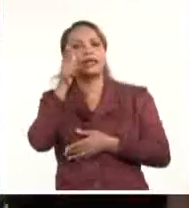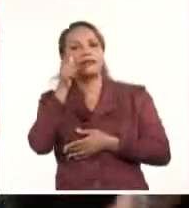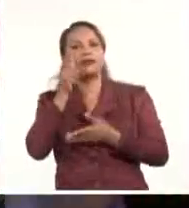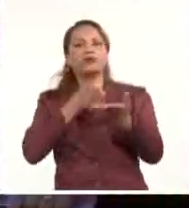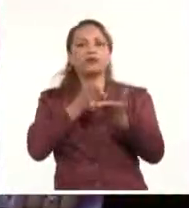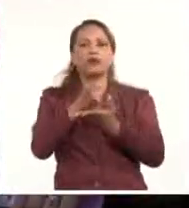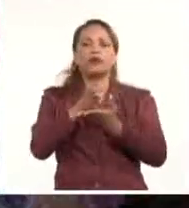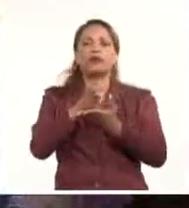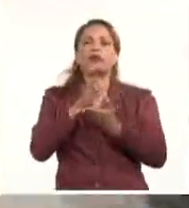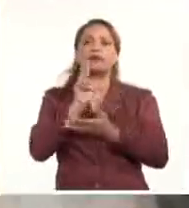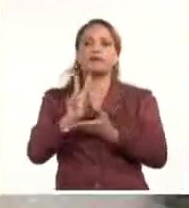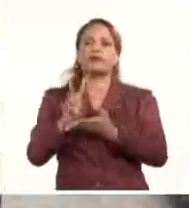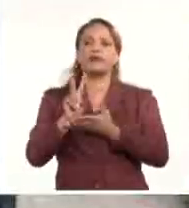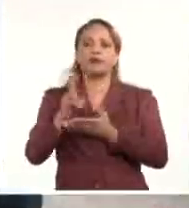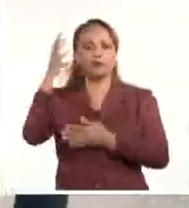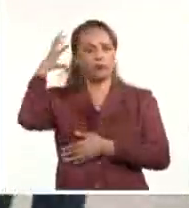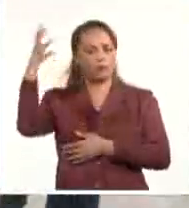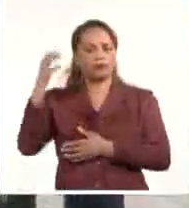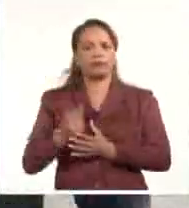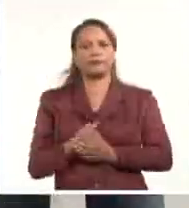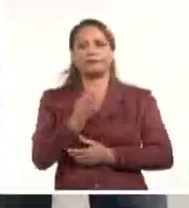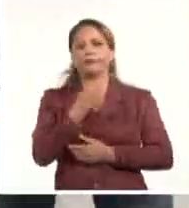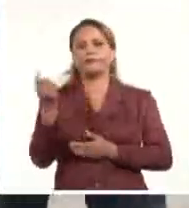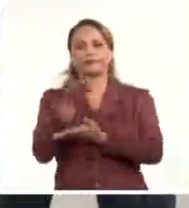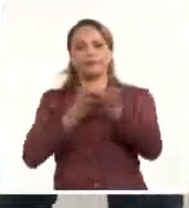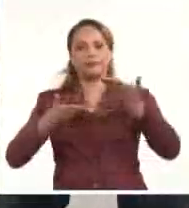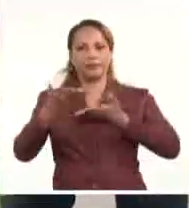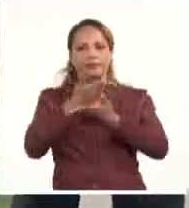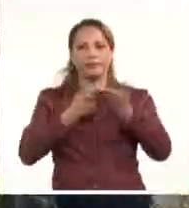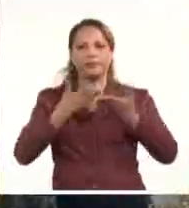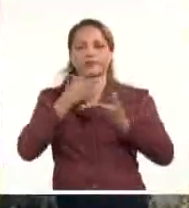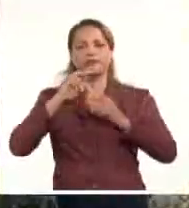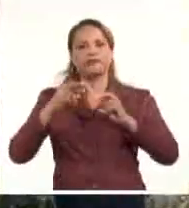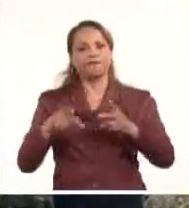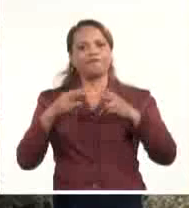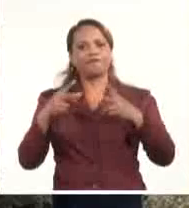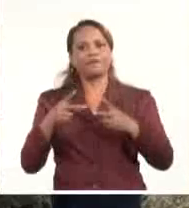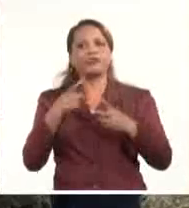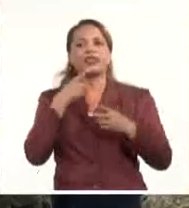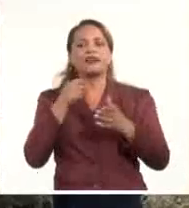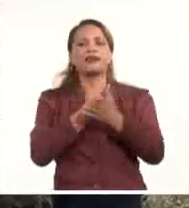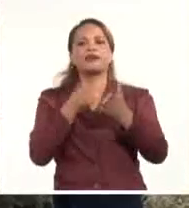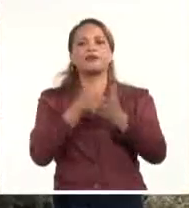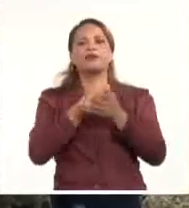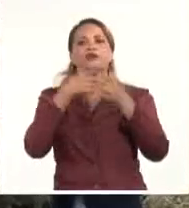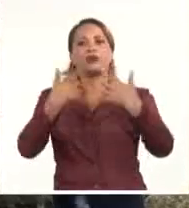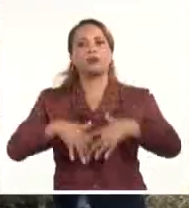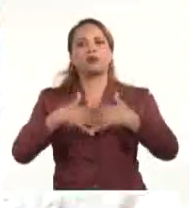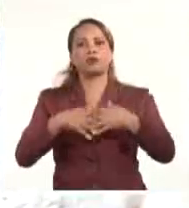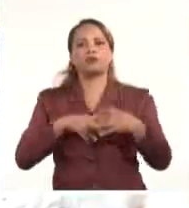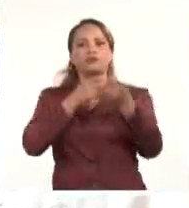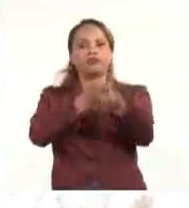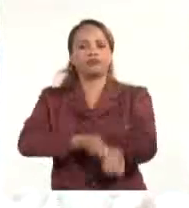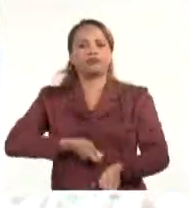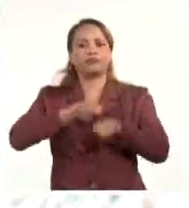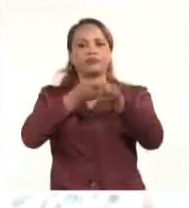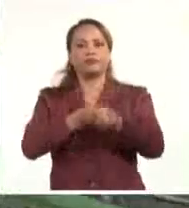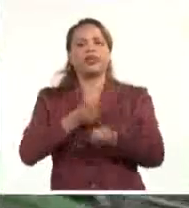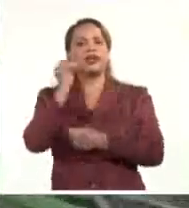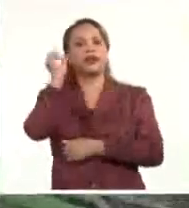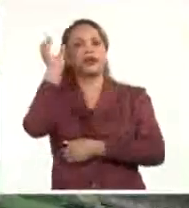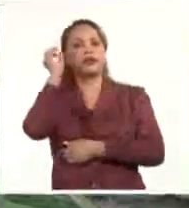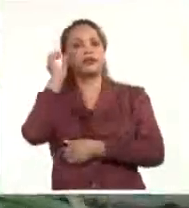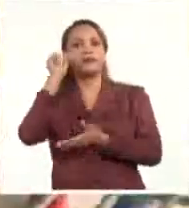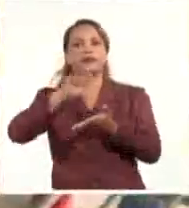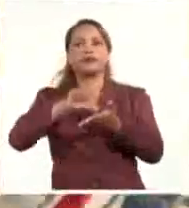visita gubernamental. En cada uno de los intercambios, la constante fue el impulso a la producción agrícola. La creación de los